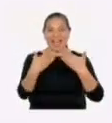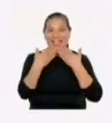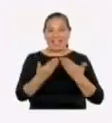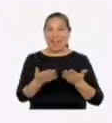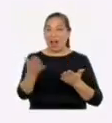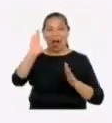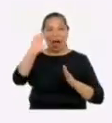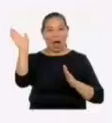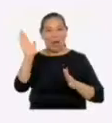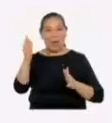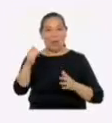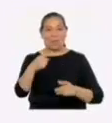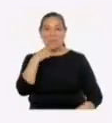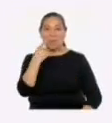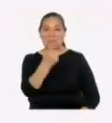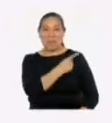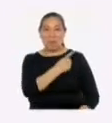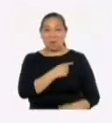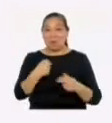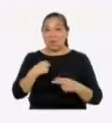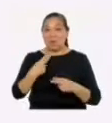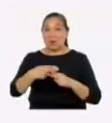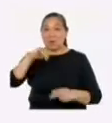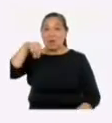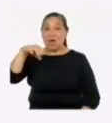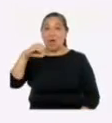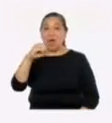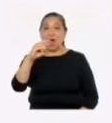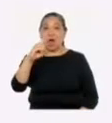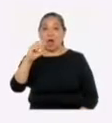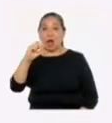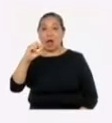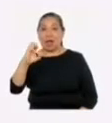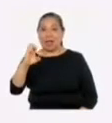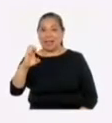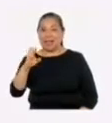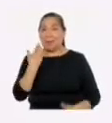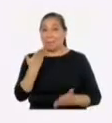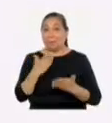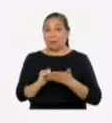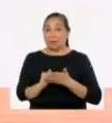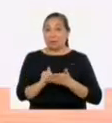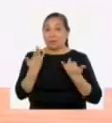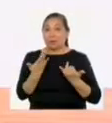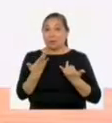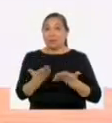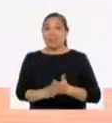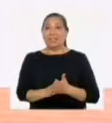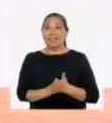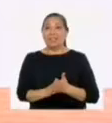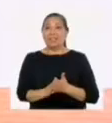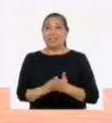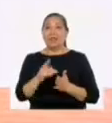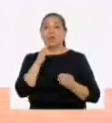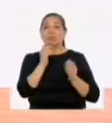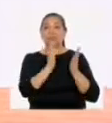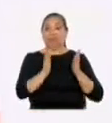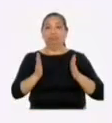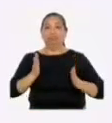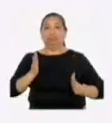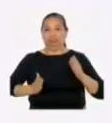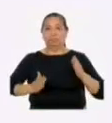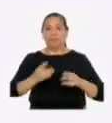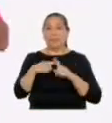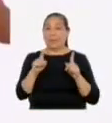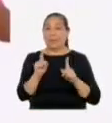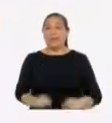Gracias, Rodrigo. Hola, chicas y chicos de primero y secundaria. ¿Qué tal? Mi nombre es Jorge y hoy vamos a mover cosas. Y lo vamos a hacer desde nuestra